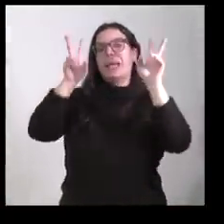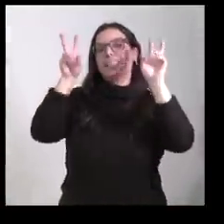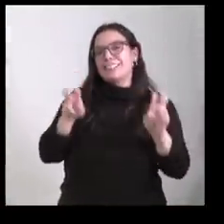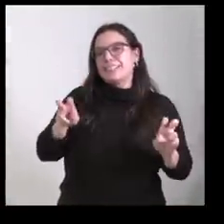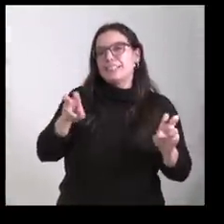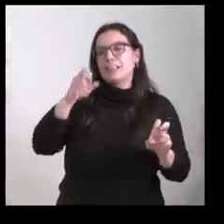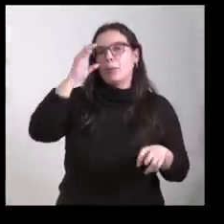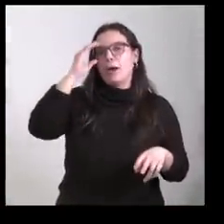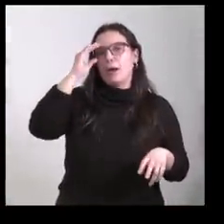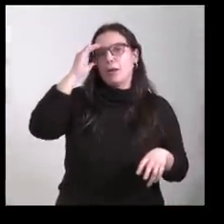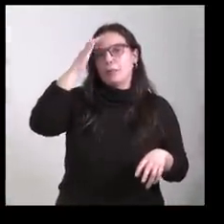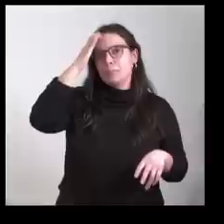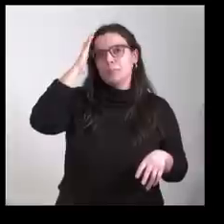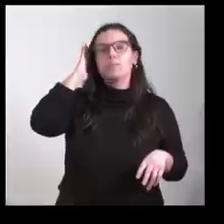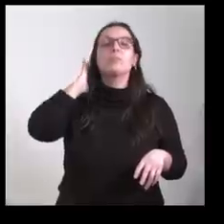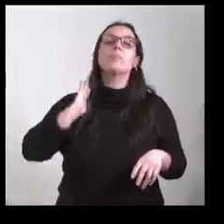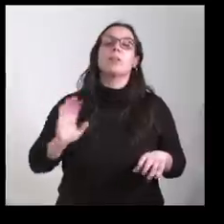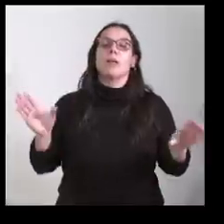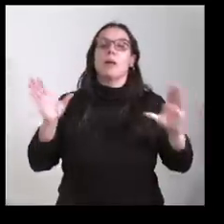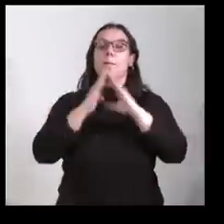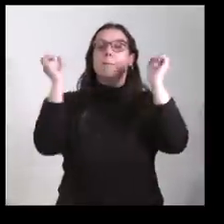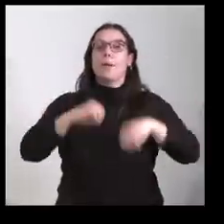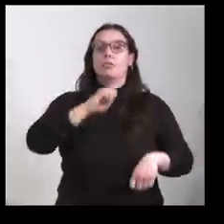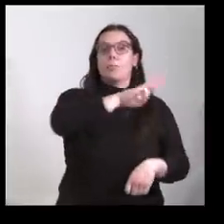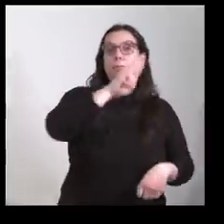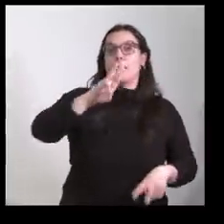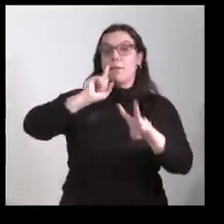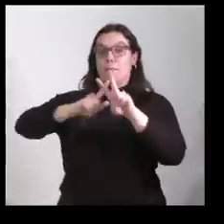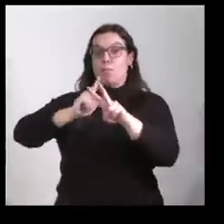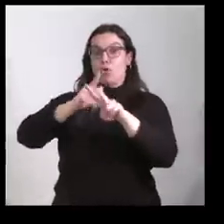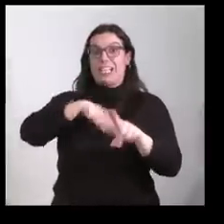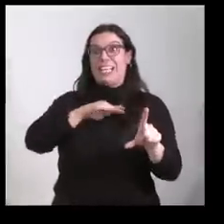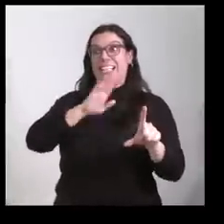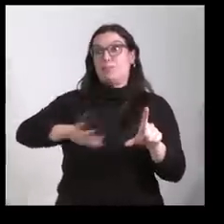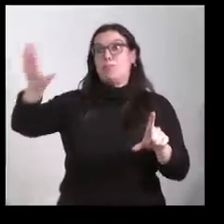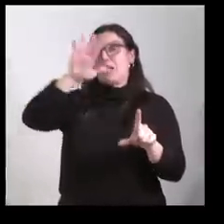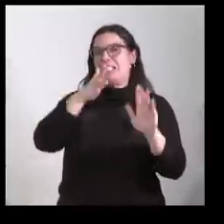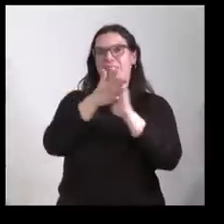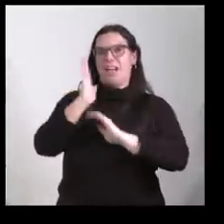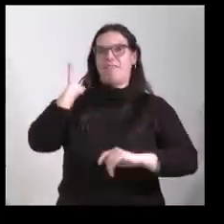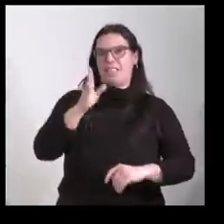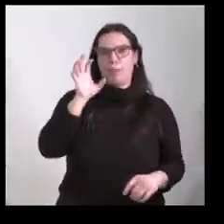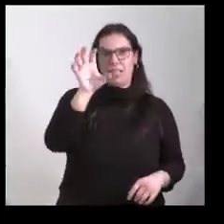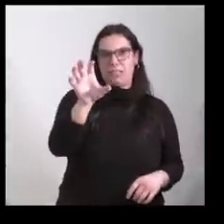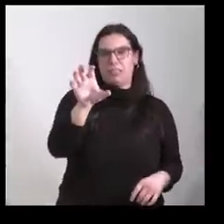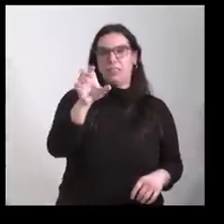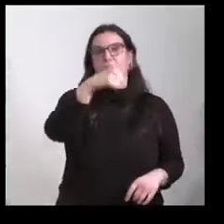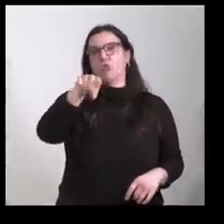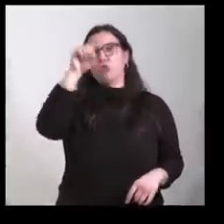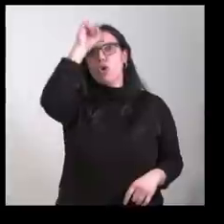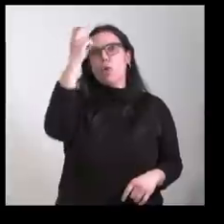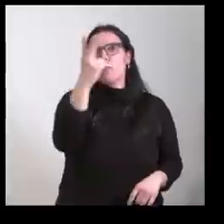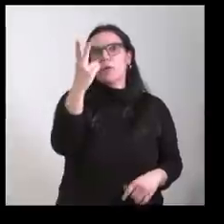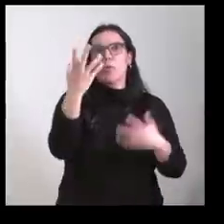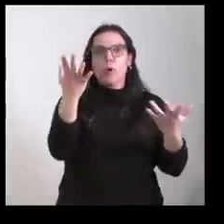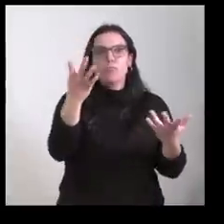que un pacto entre PP y vox sería malo para el país No sé si como lo ven si les han